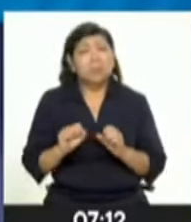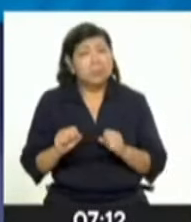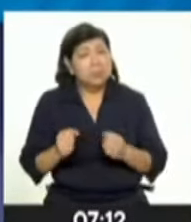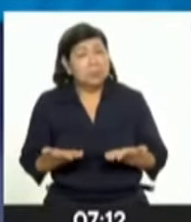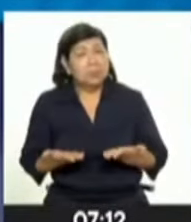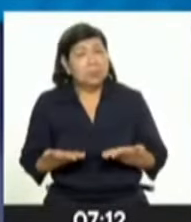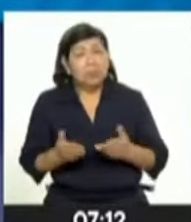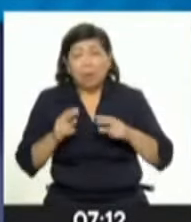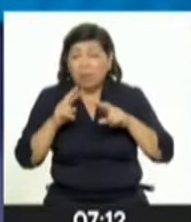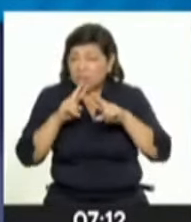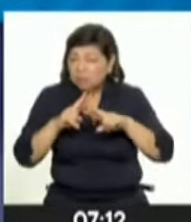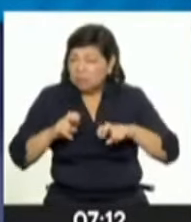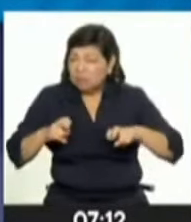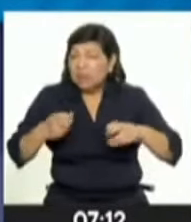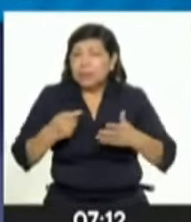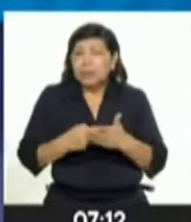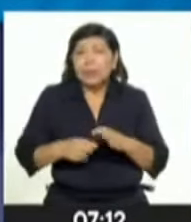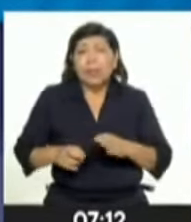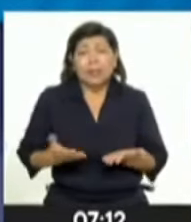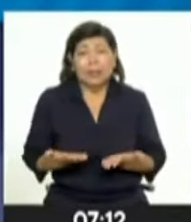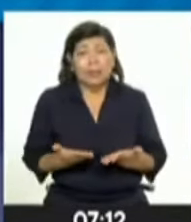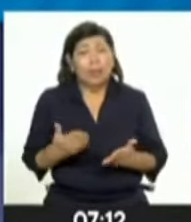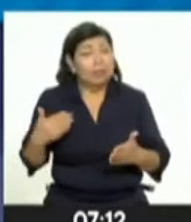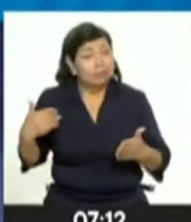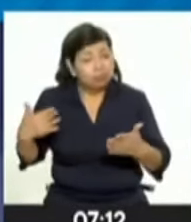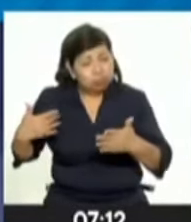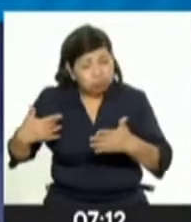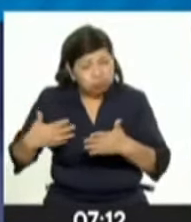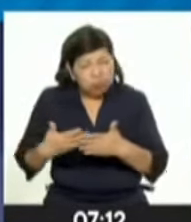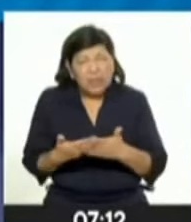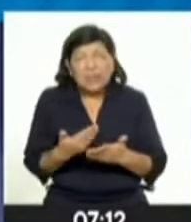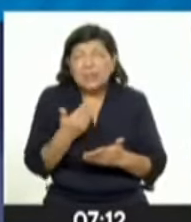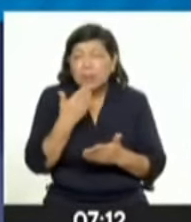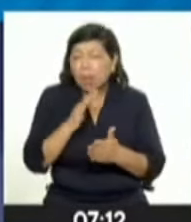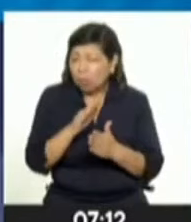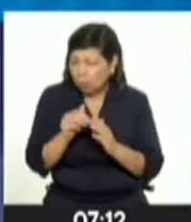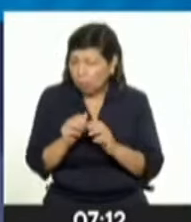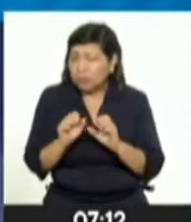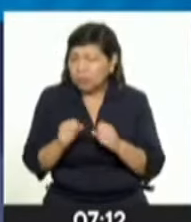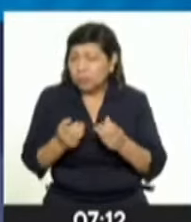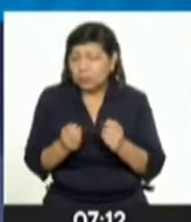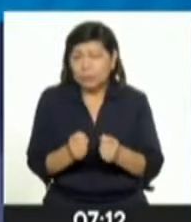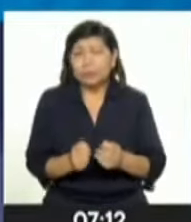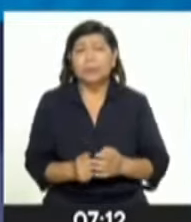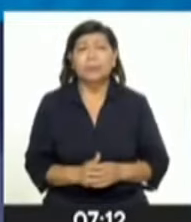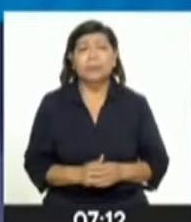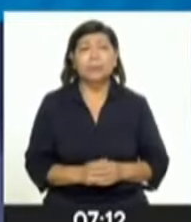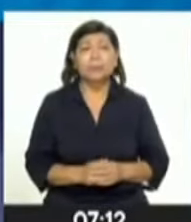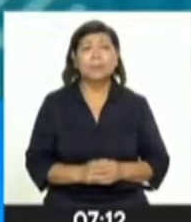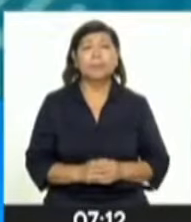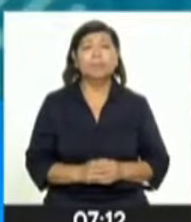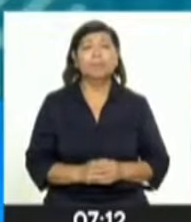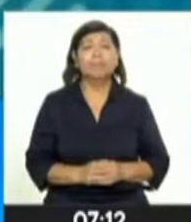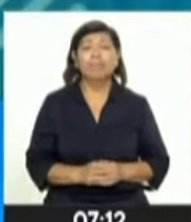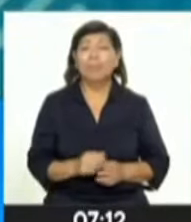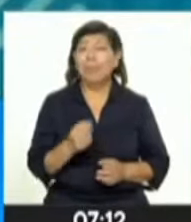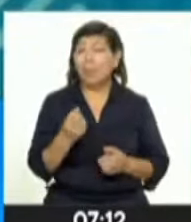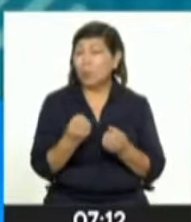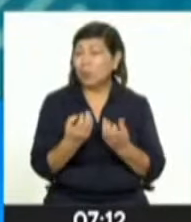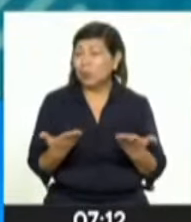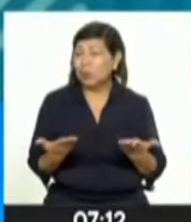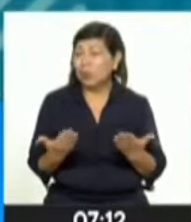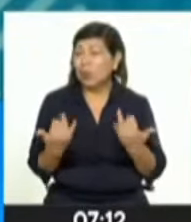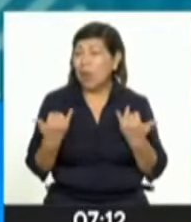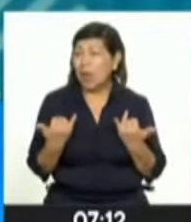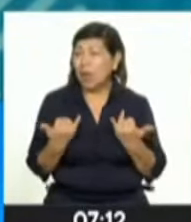que las investigaciones se realicen a cabalidad, dando nosotros todas las facilidades del caso. Bueno, hay muchos aspectos que vamos